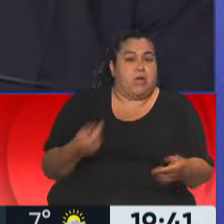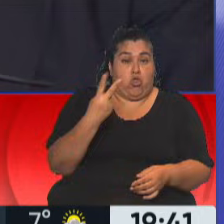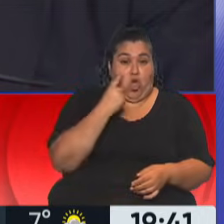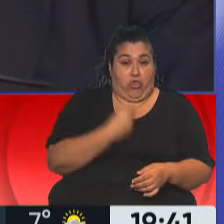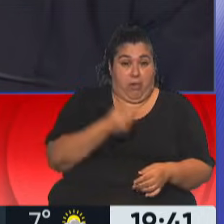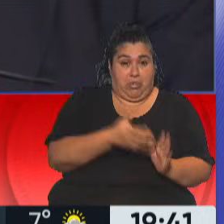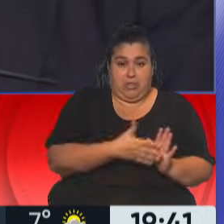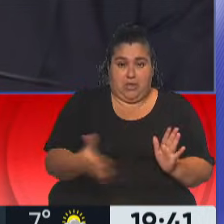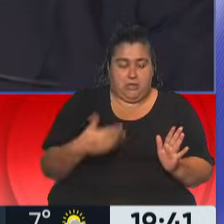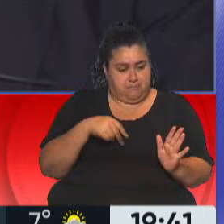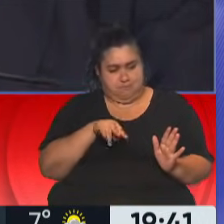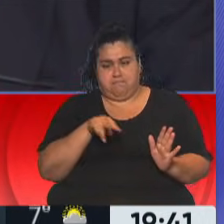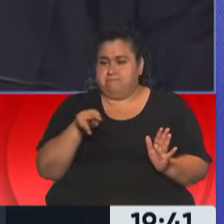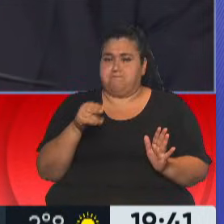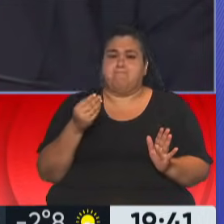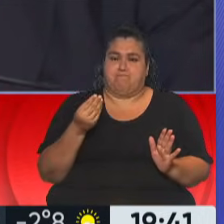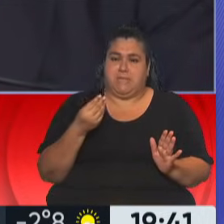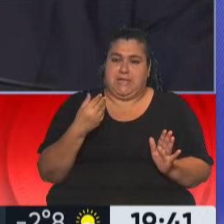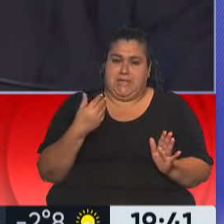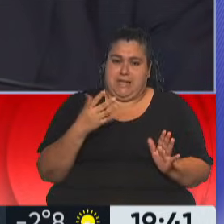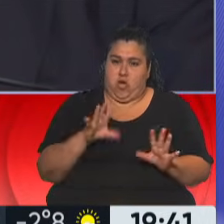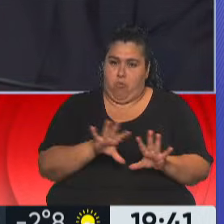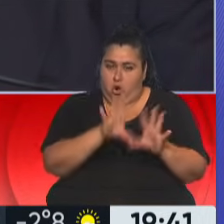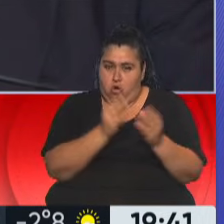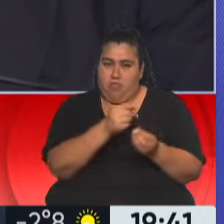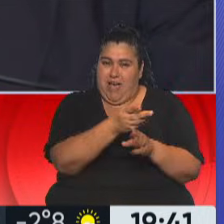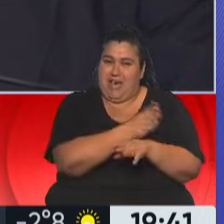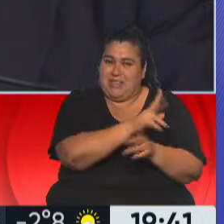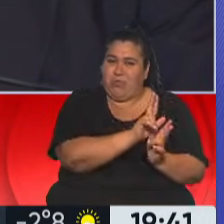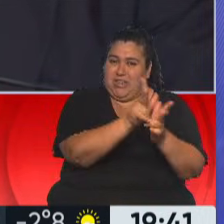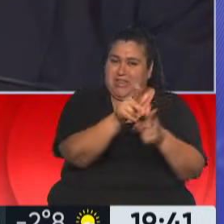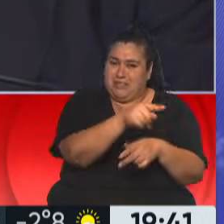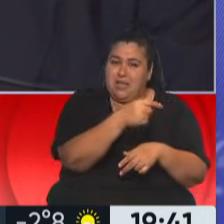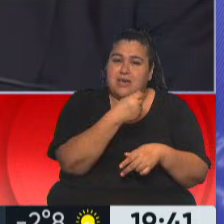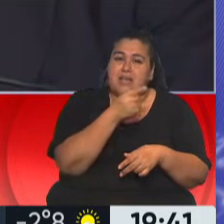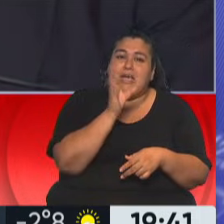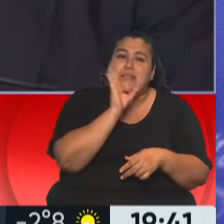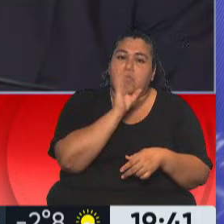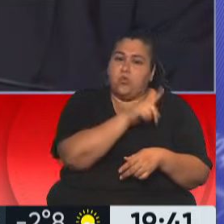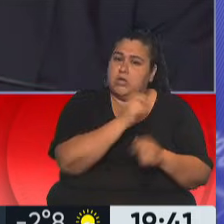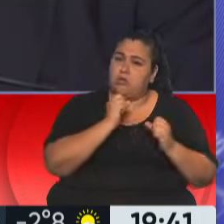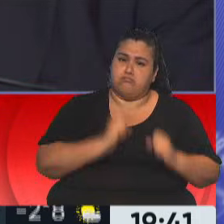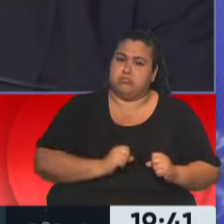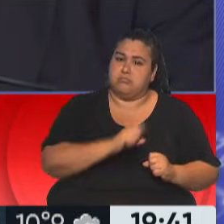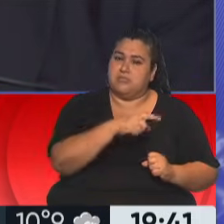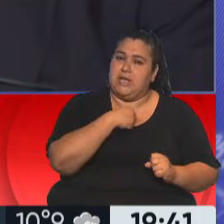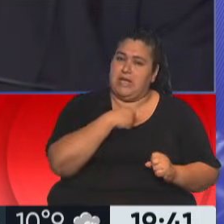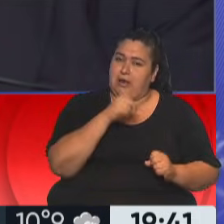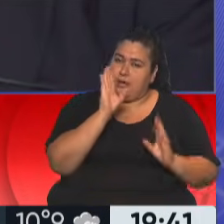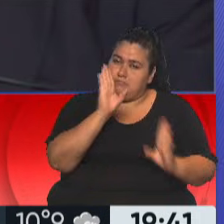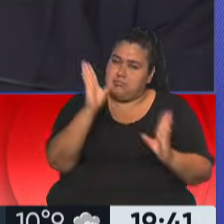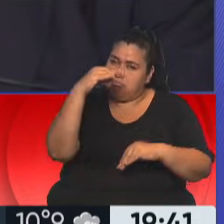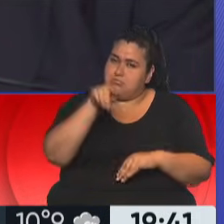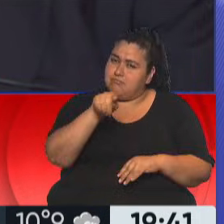ese escenario se cierra un poco, me parece justamente, Leti, por lo que vos decís, me parece que Estados Unidos apostó a figuras con